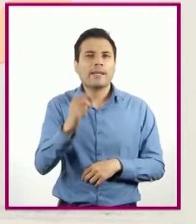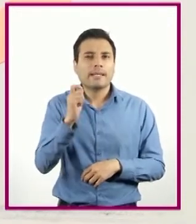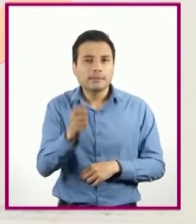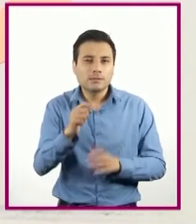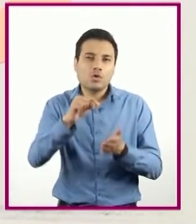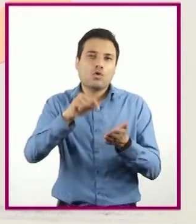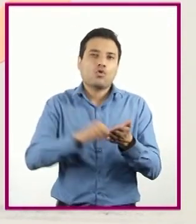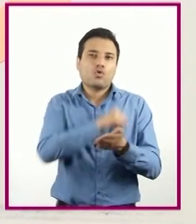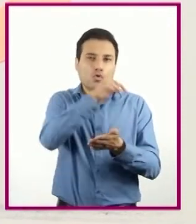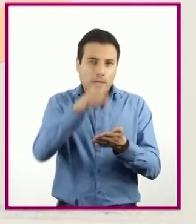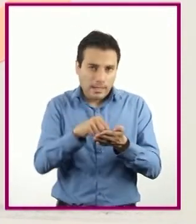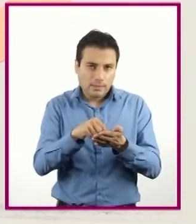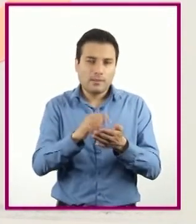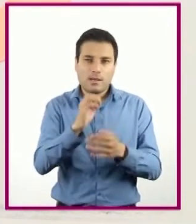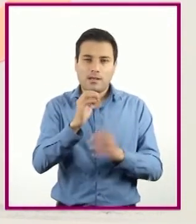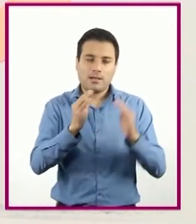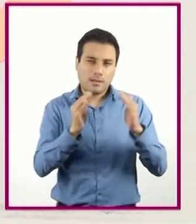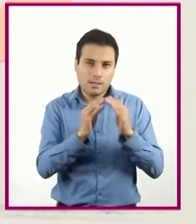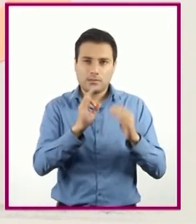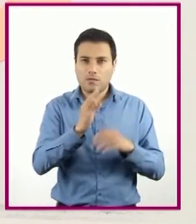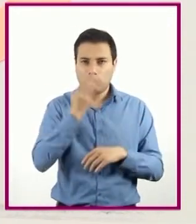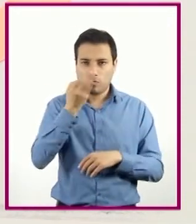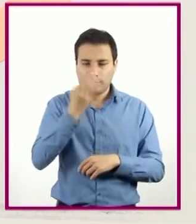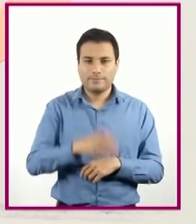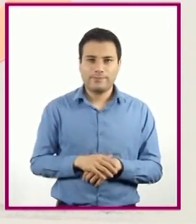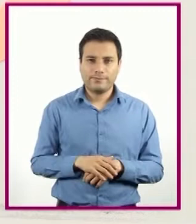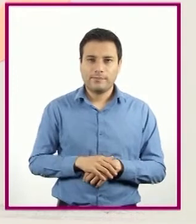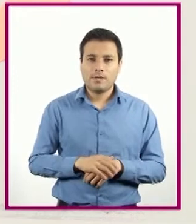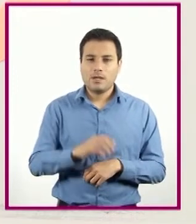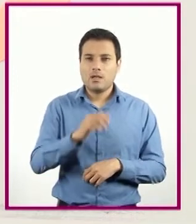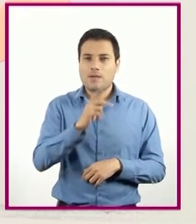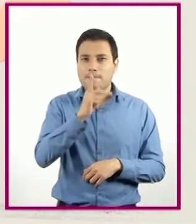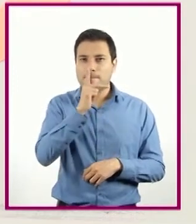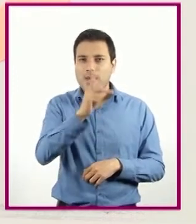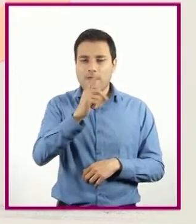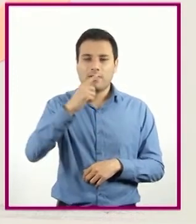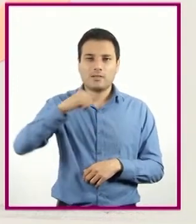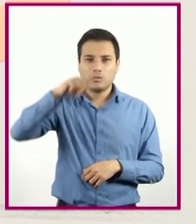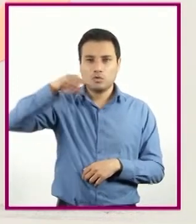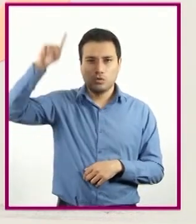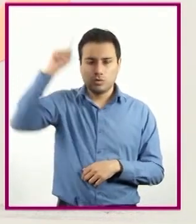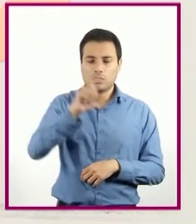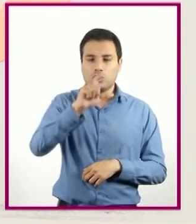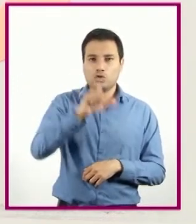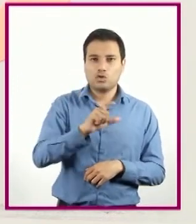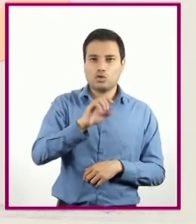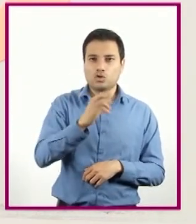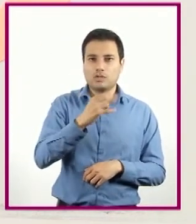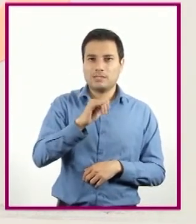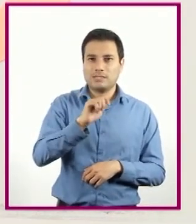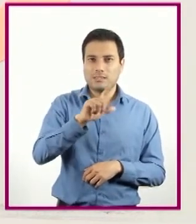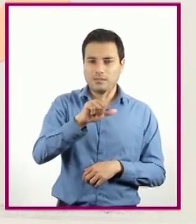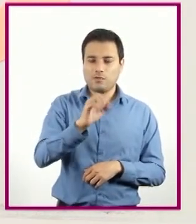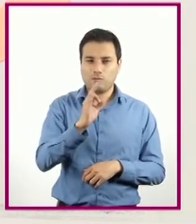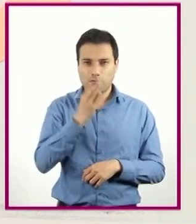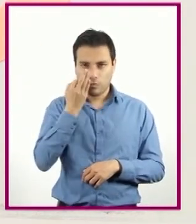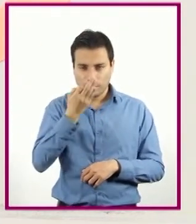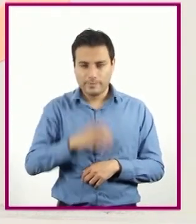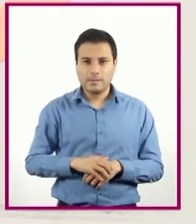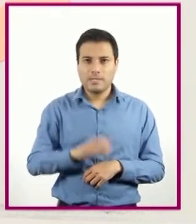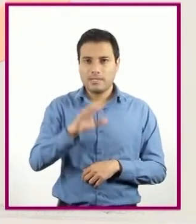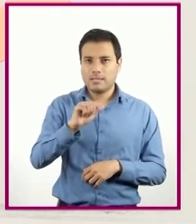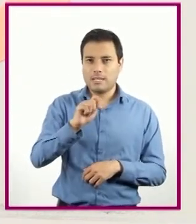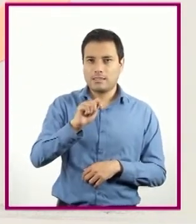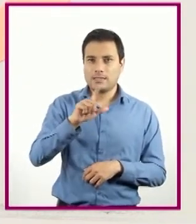la Casa de las Flores, compuesto por las palabras náhuatl Xochitl, flor, cali, casa, y con un